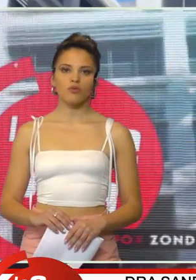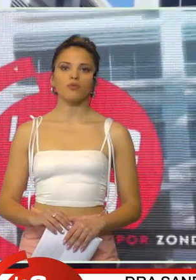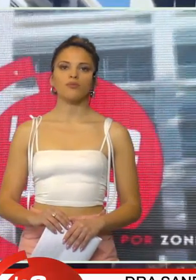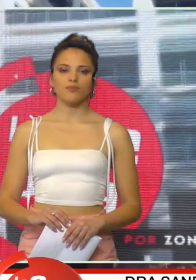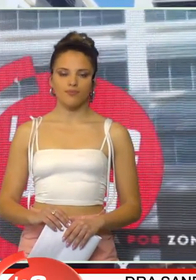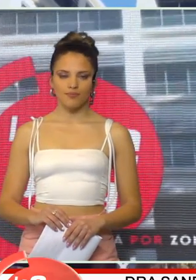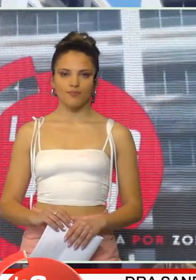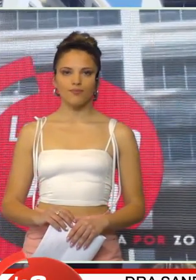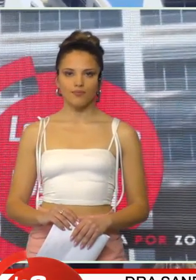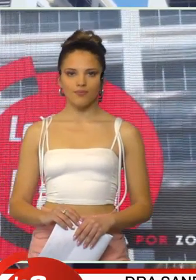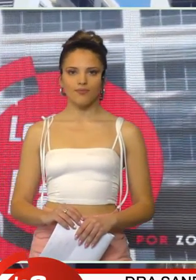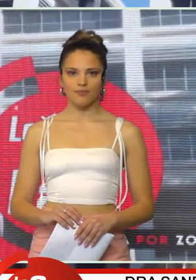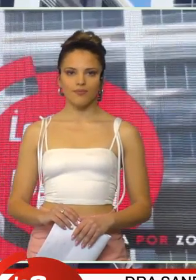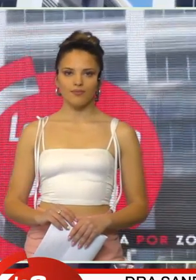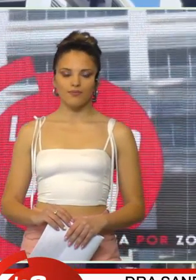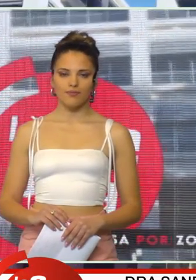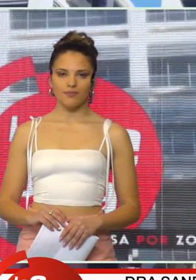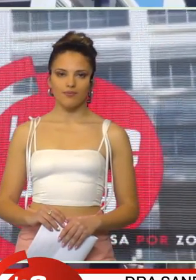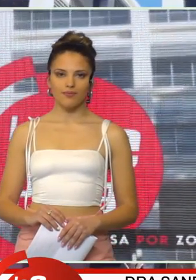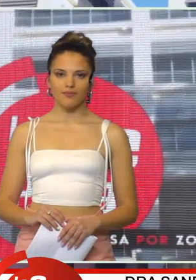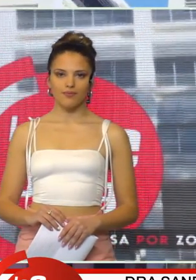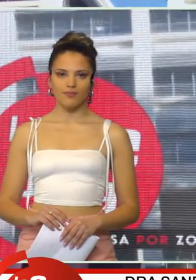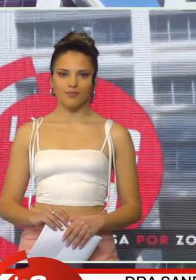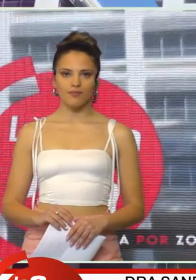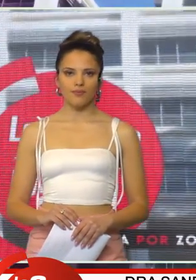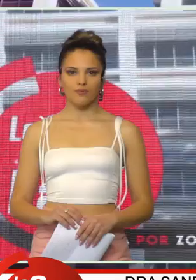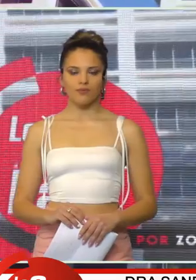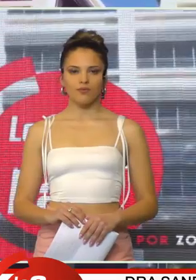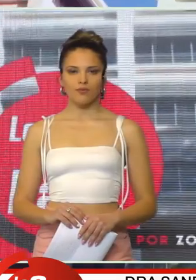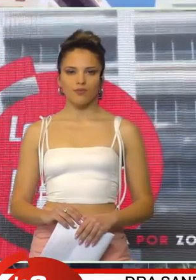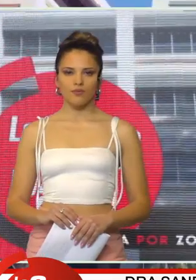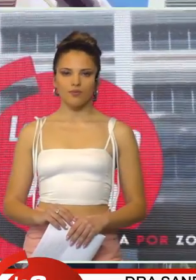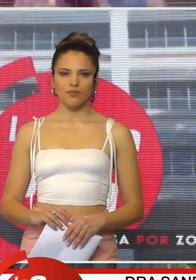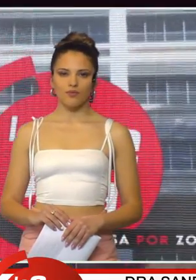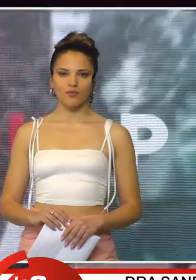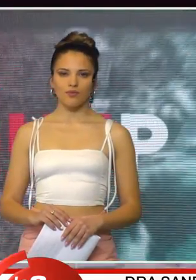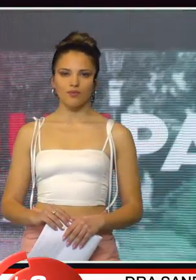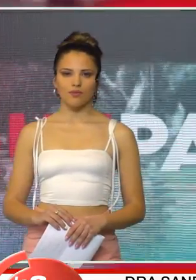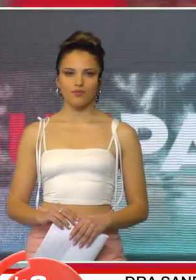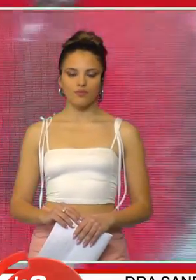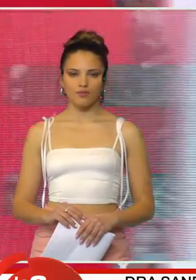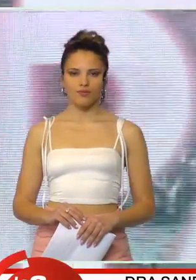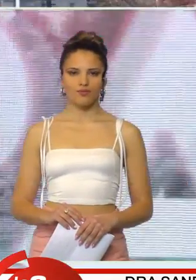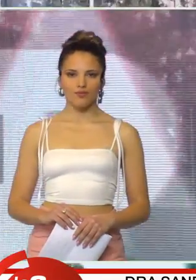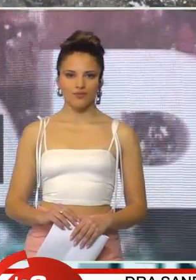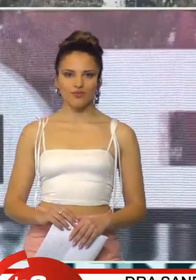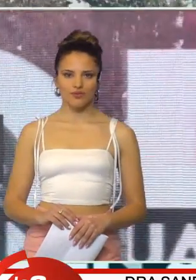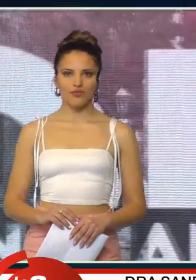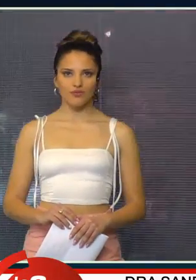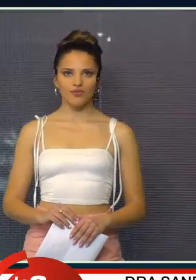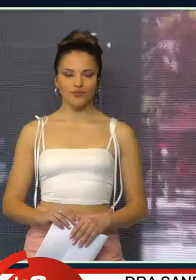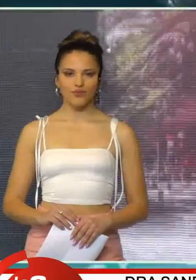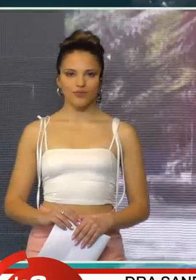la mamografía. Esto es una instancia previa. Esto es para que podamos poner una en orden